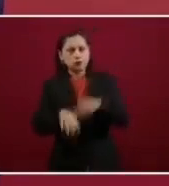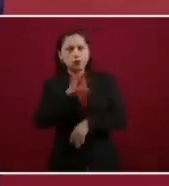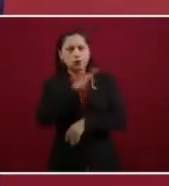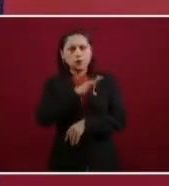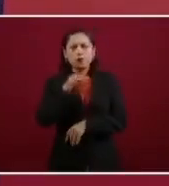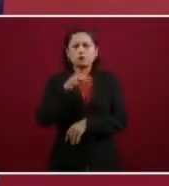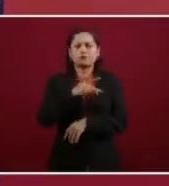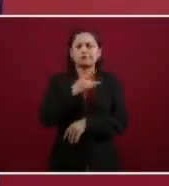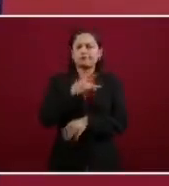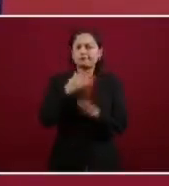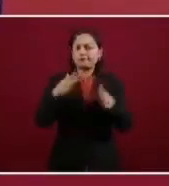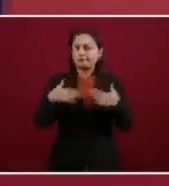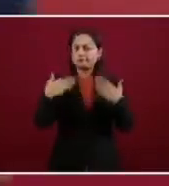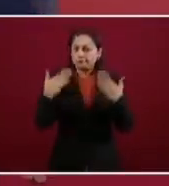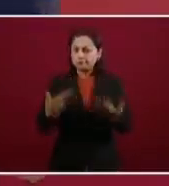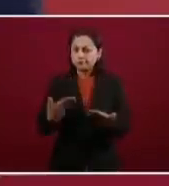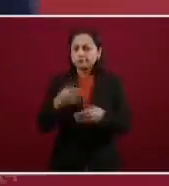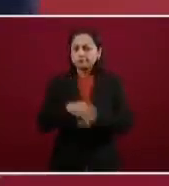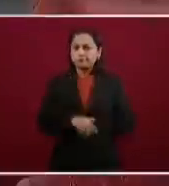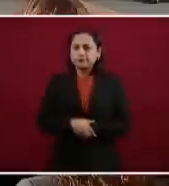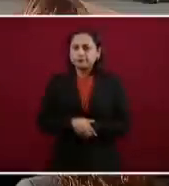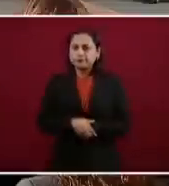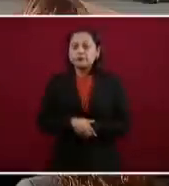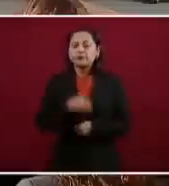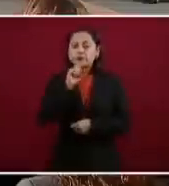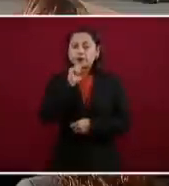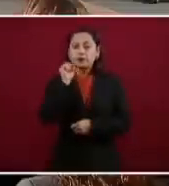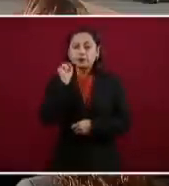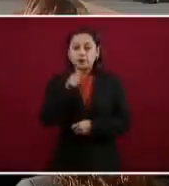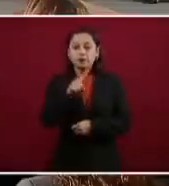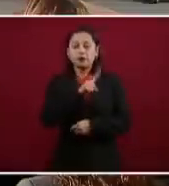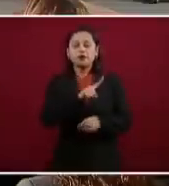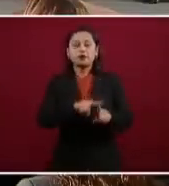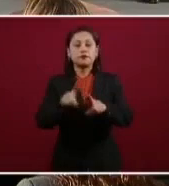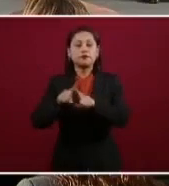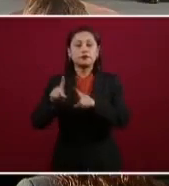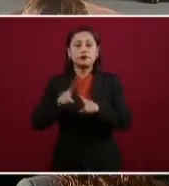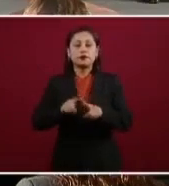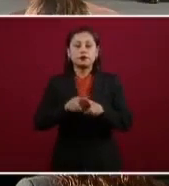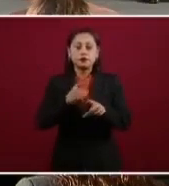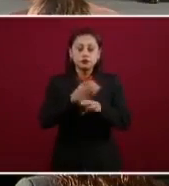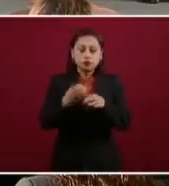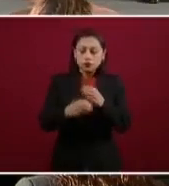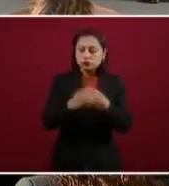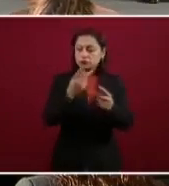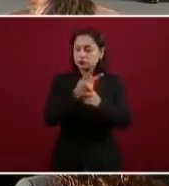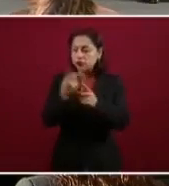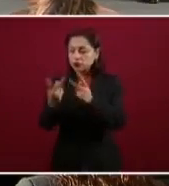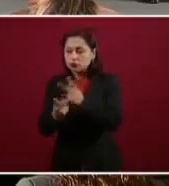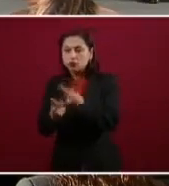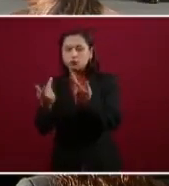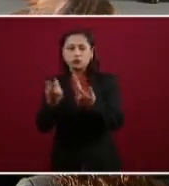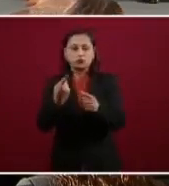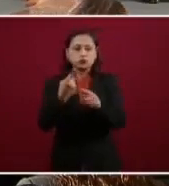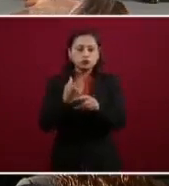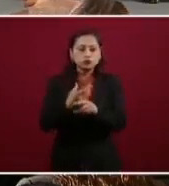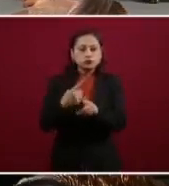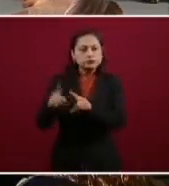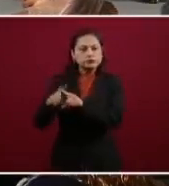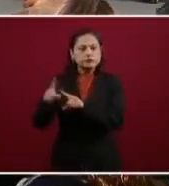y que realmente sean artículos y servicios que mejoran su bienestar y